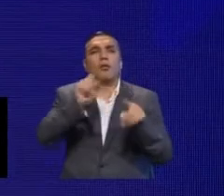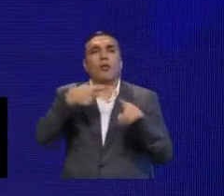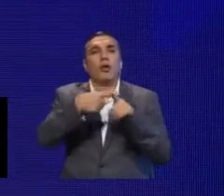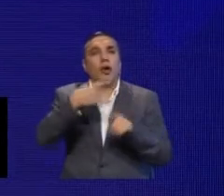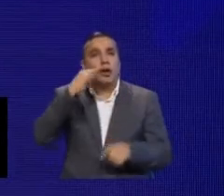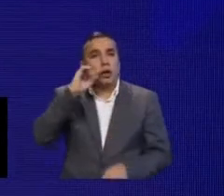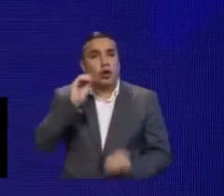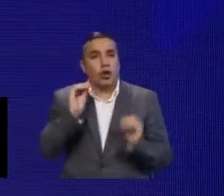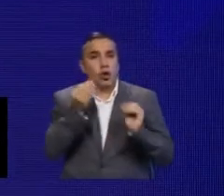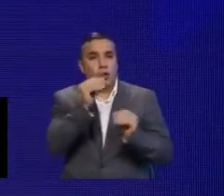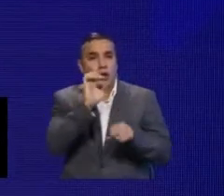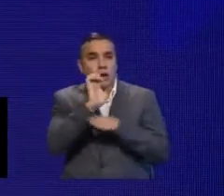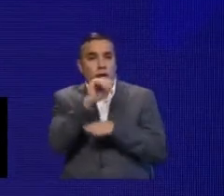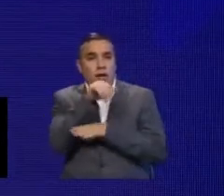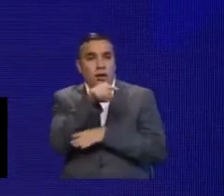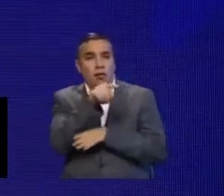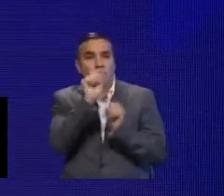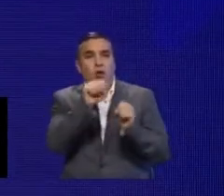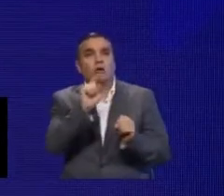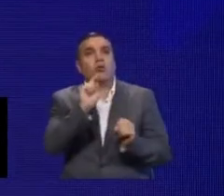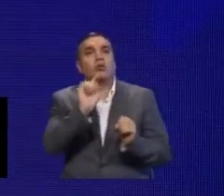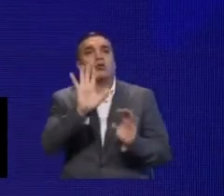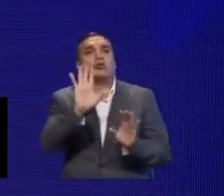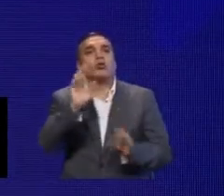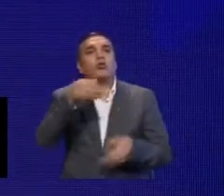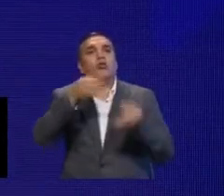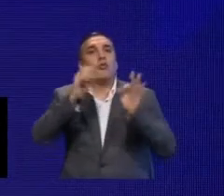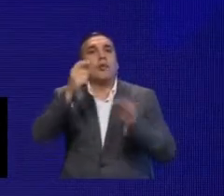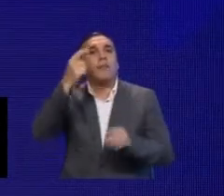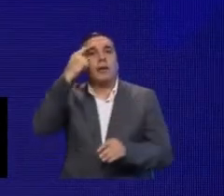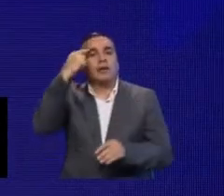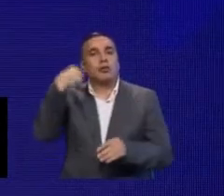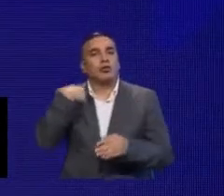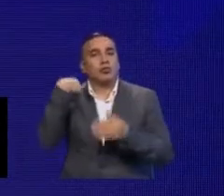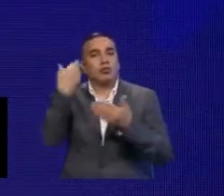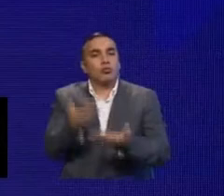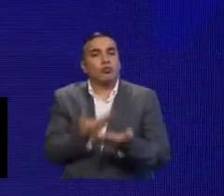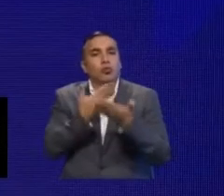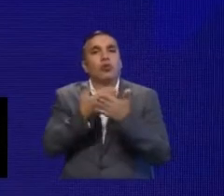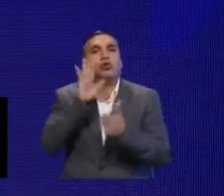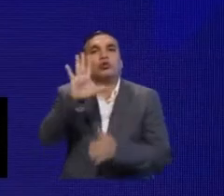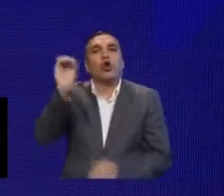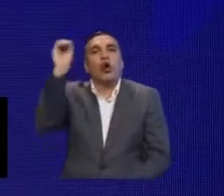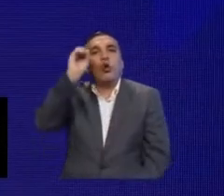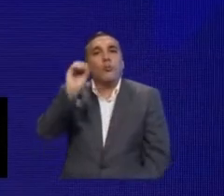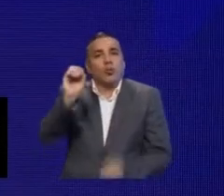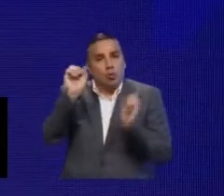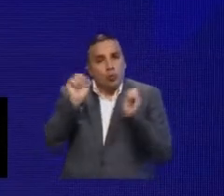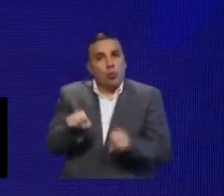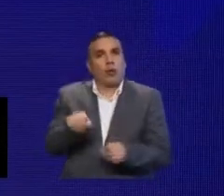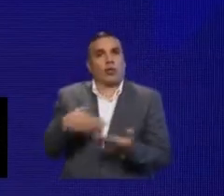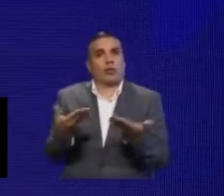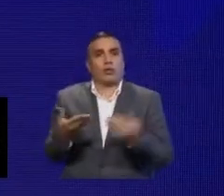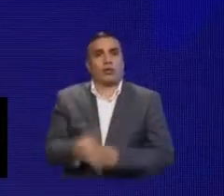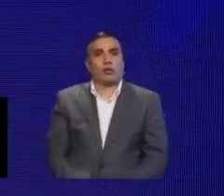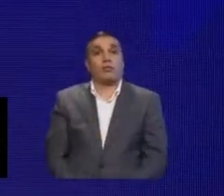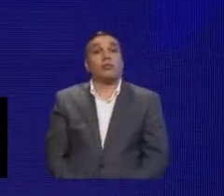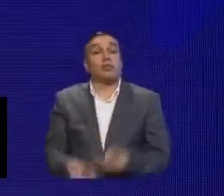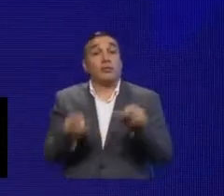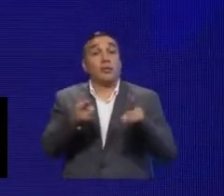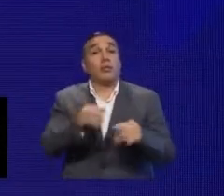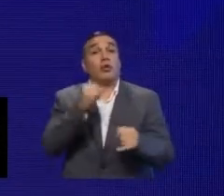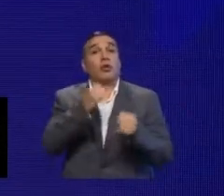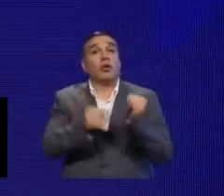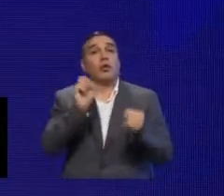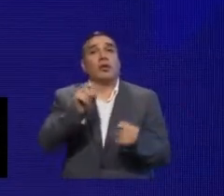y el joven ecuatoriano puedan exponer sus pensamientos, cuestionar la realidad nacional. Y por último,